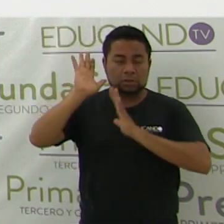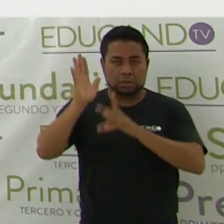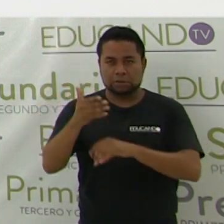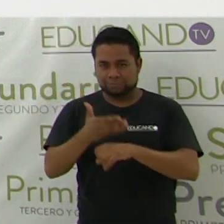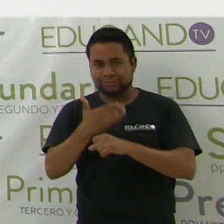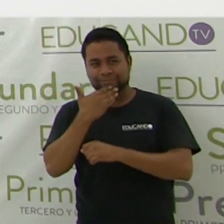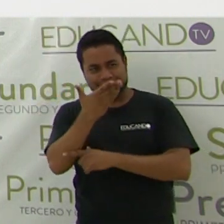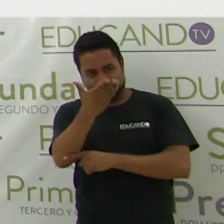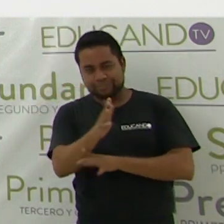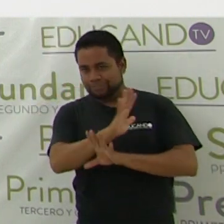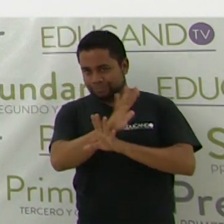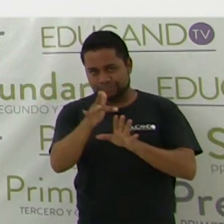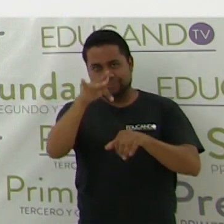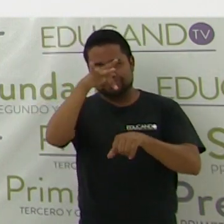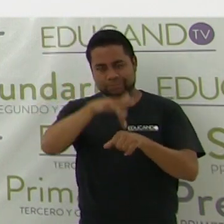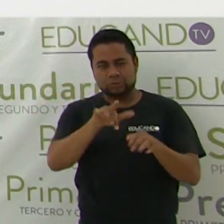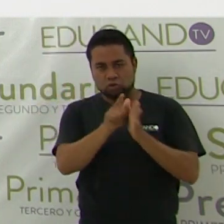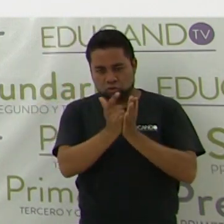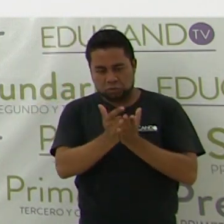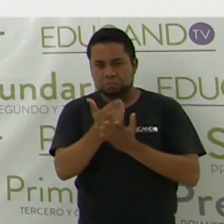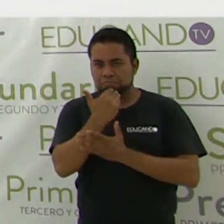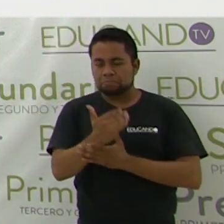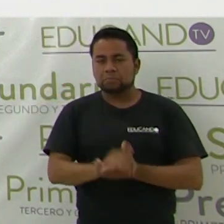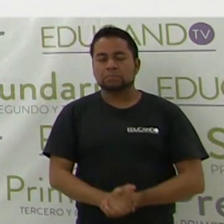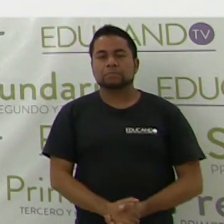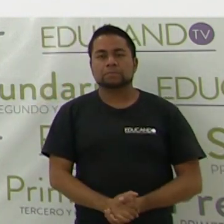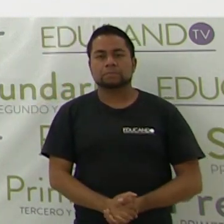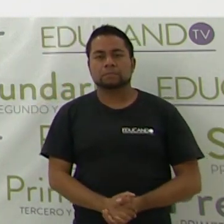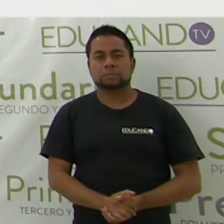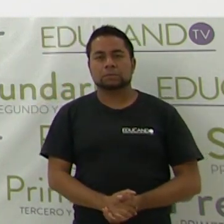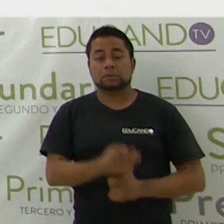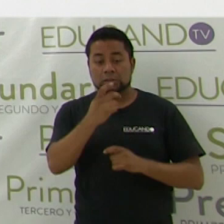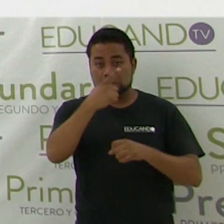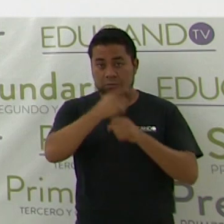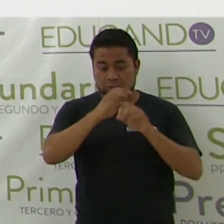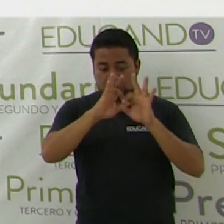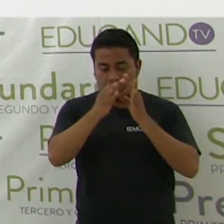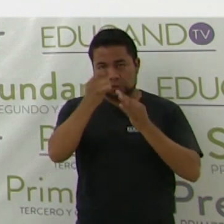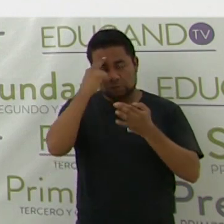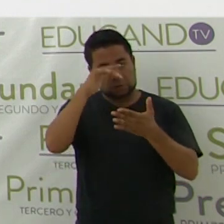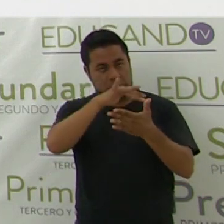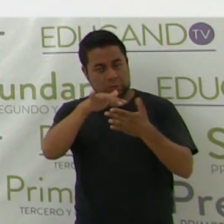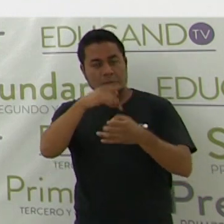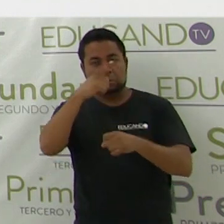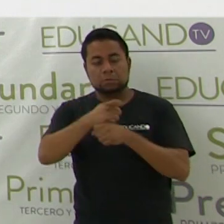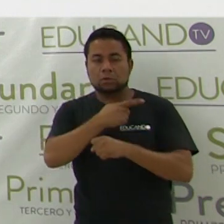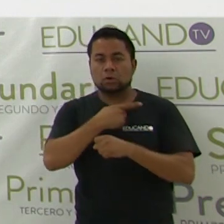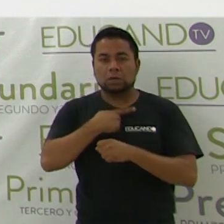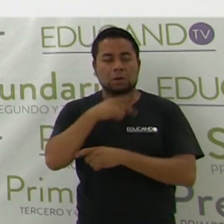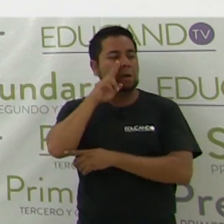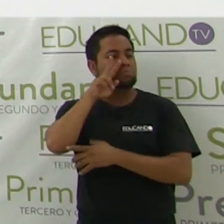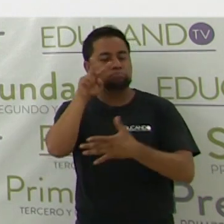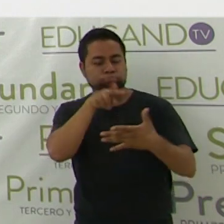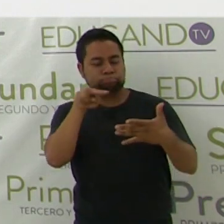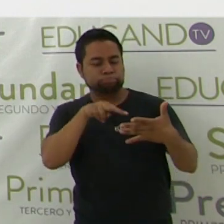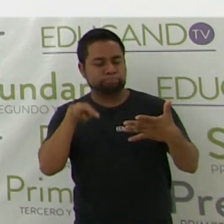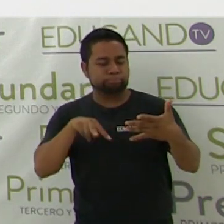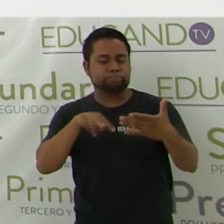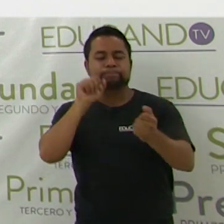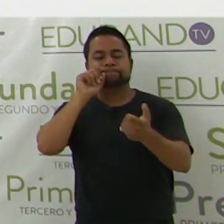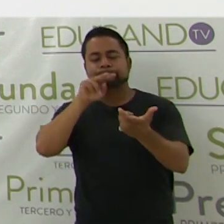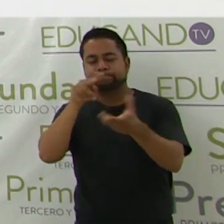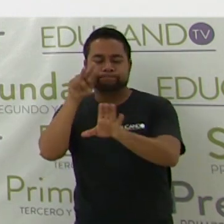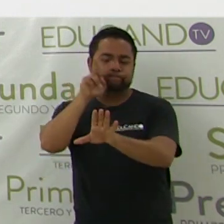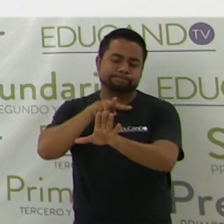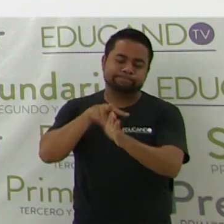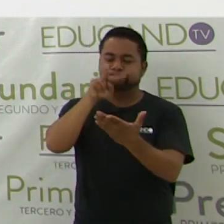bien. Y bueno, entonces esa es la primera estrategia de lectura. Ojear, que es echarle un ojo al libro,